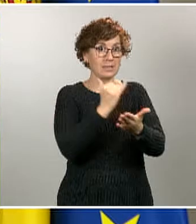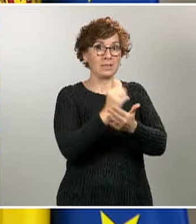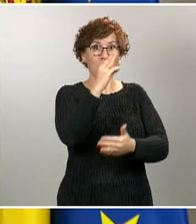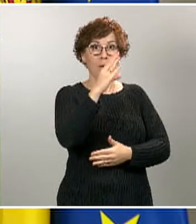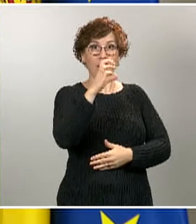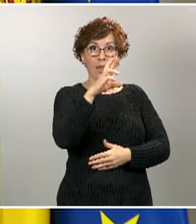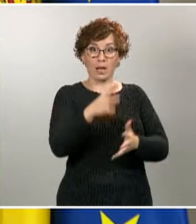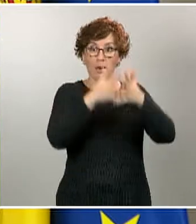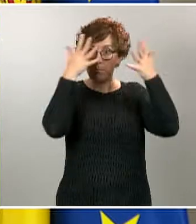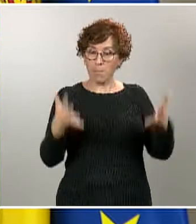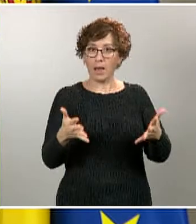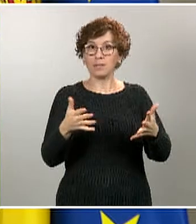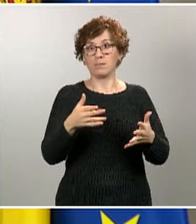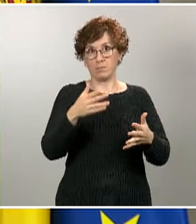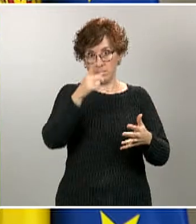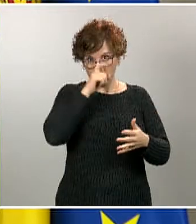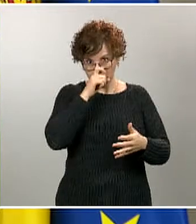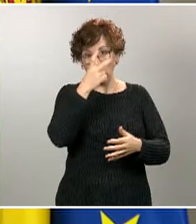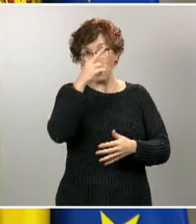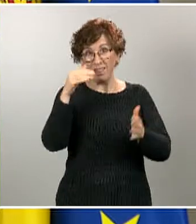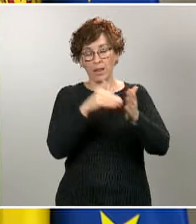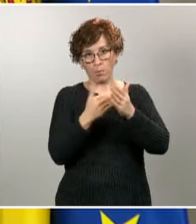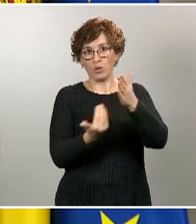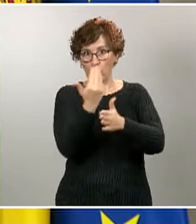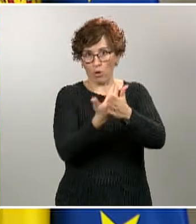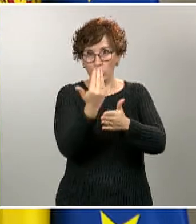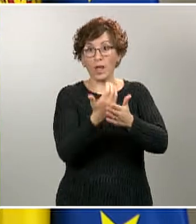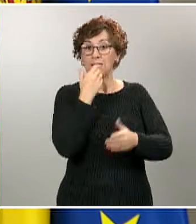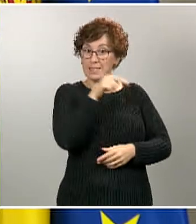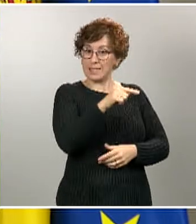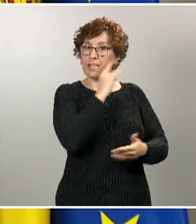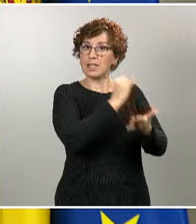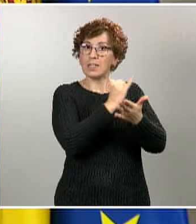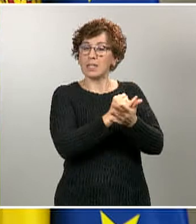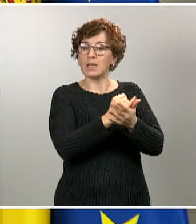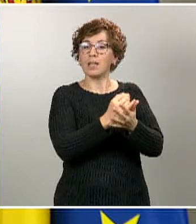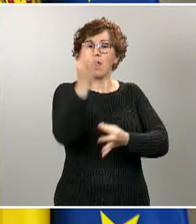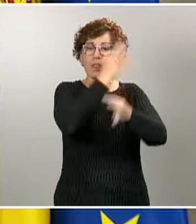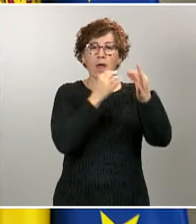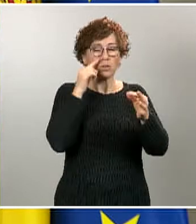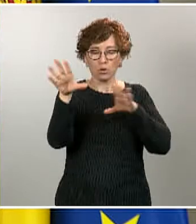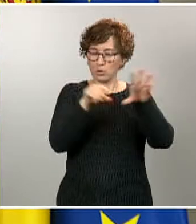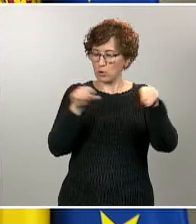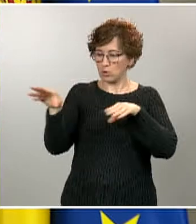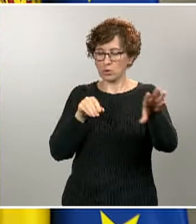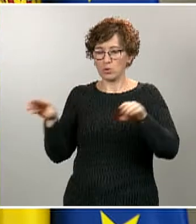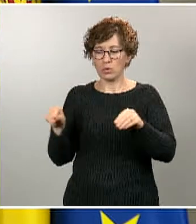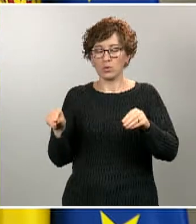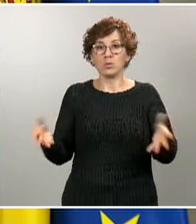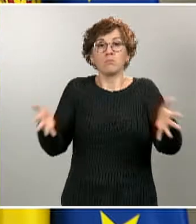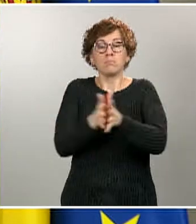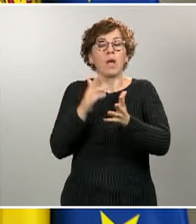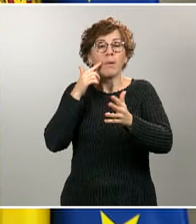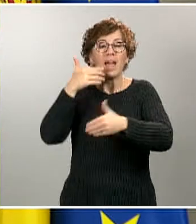cifra muy elevada, que reforzamos con los test de diagnóstico rápido. Con todos estos datos iremos viendo la evolución de la epidemia y